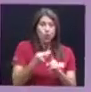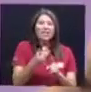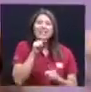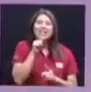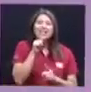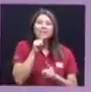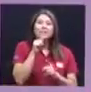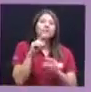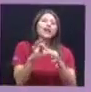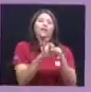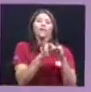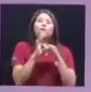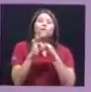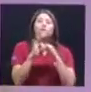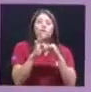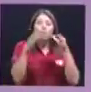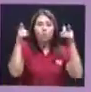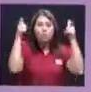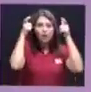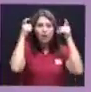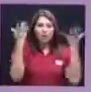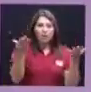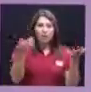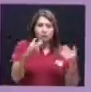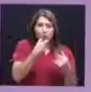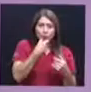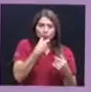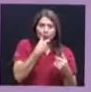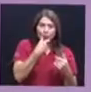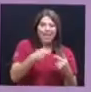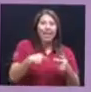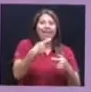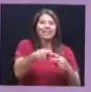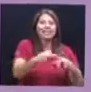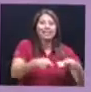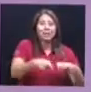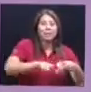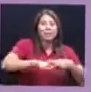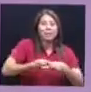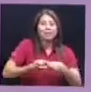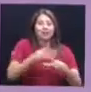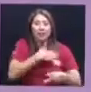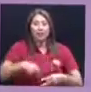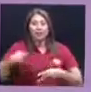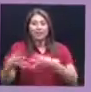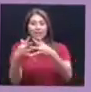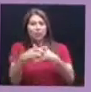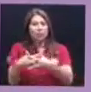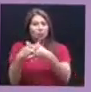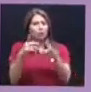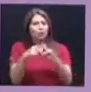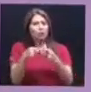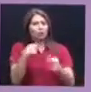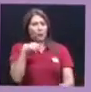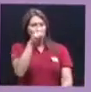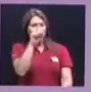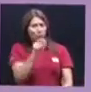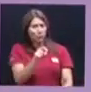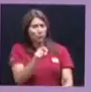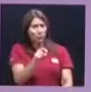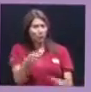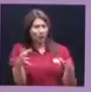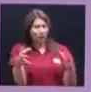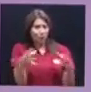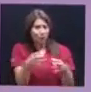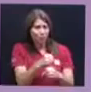Unido y en septiembre la tiene Estados Unidos yo pregunto habrá alguna posibilidad de que el Consejo de Seguridad